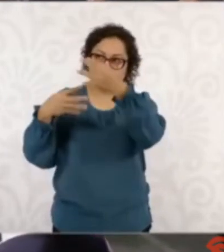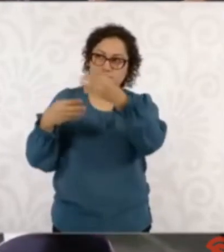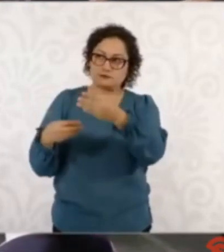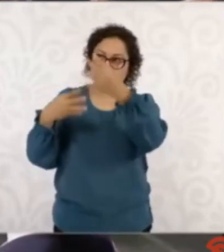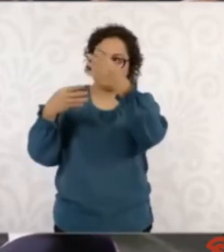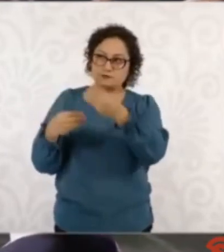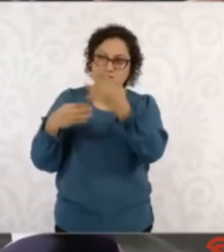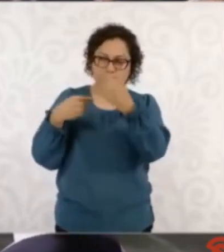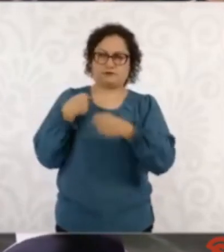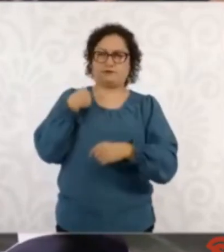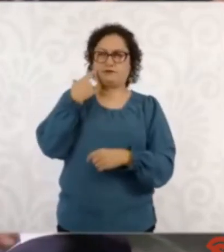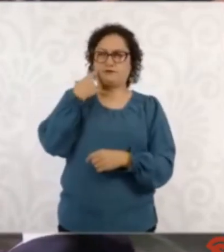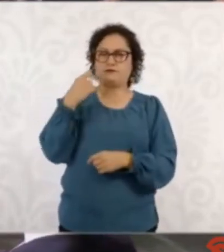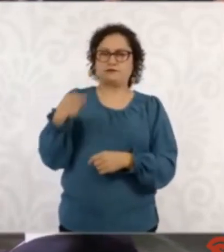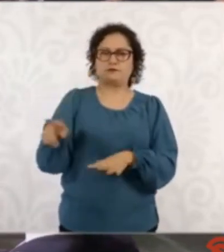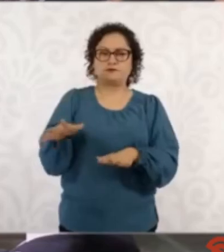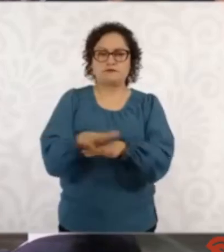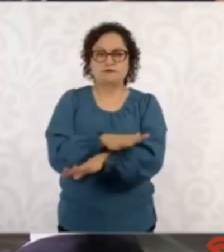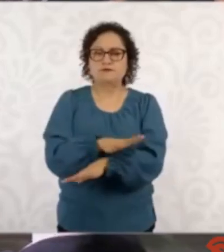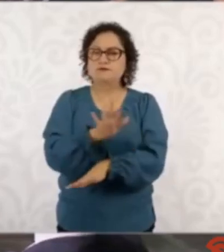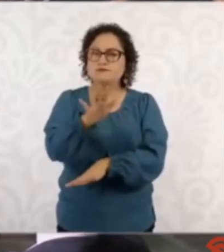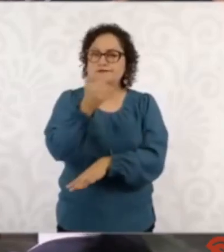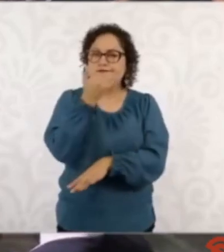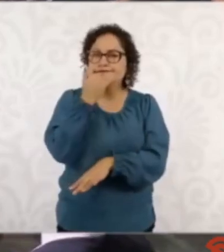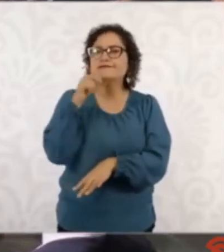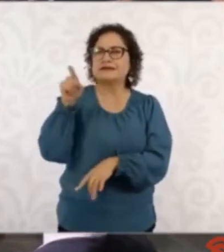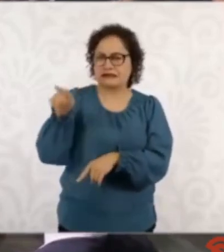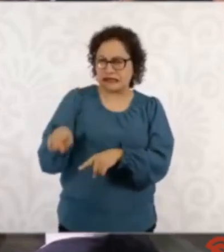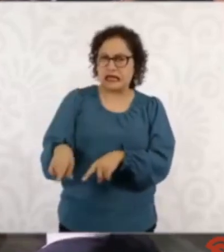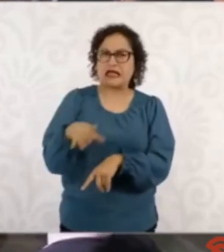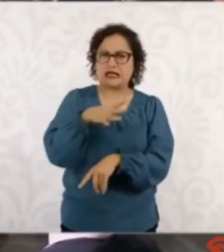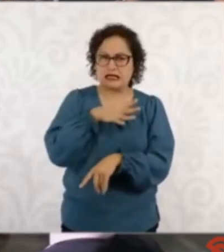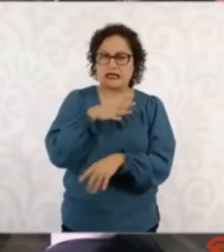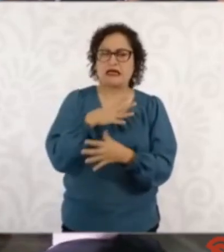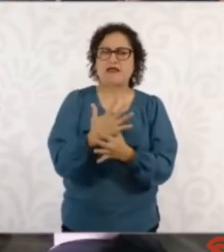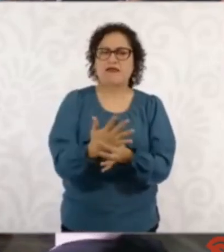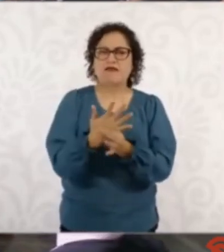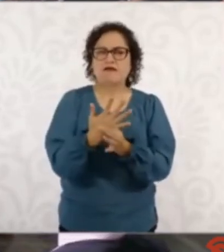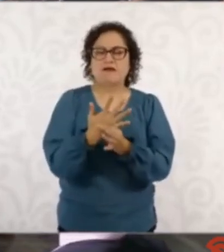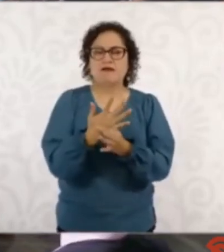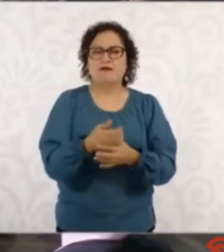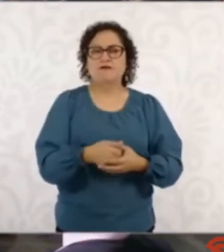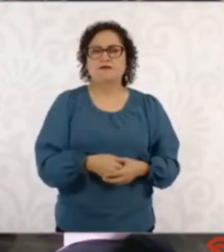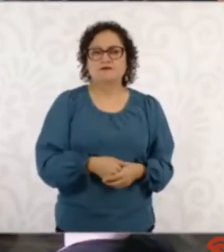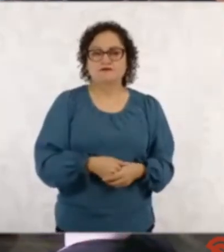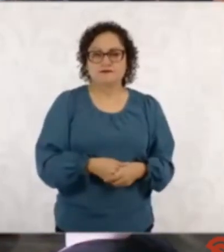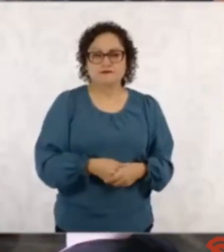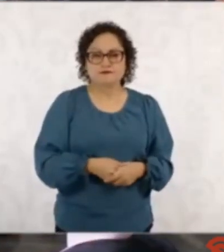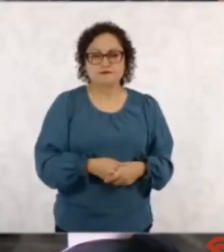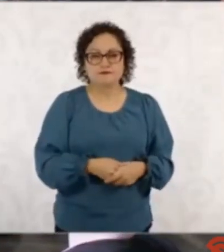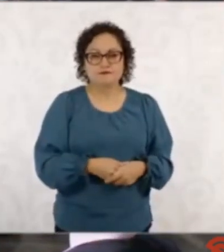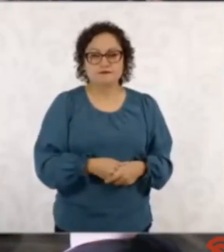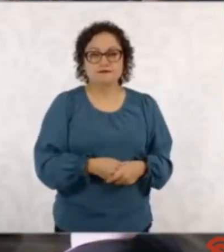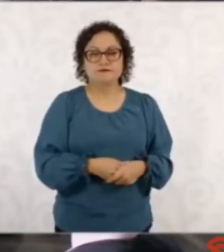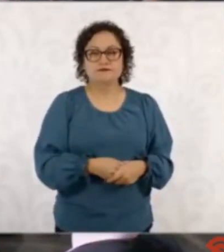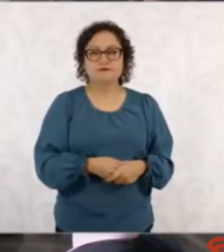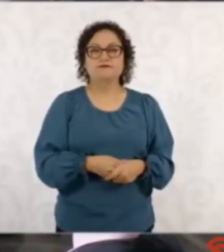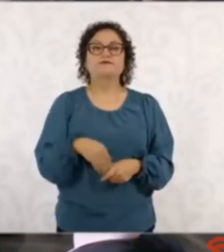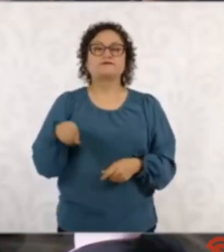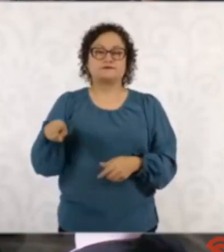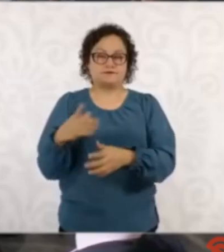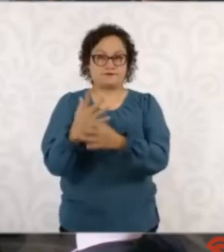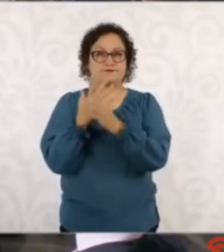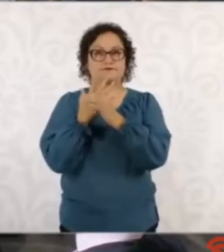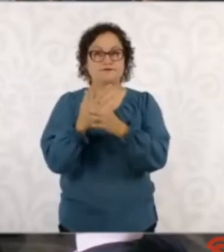Hay una parte donde dice las… Queda claro que el